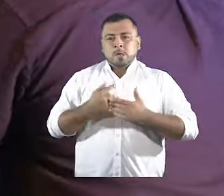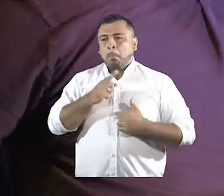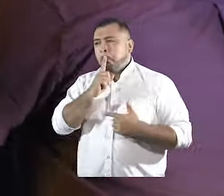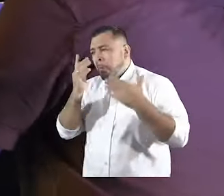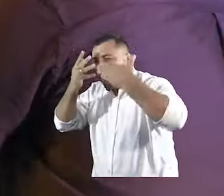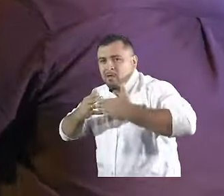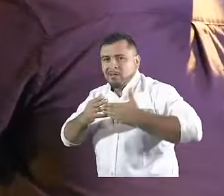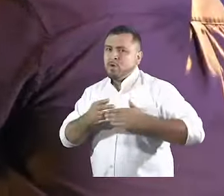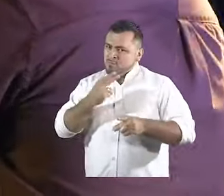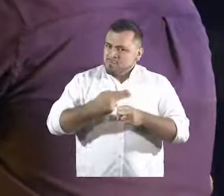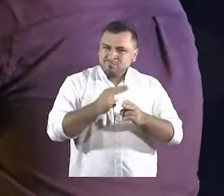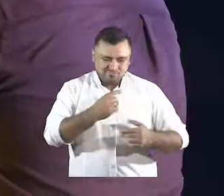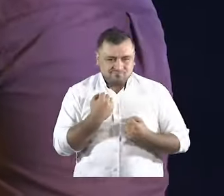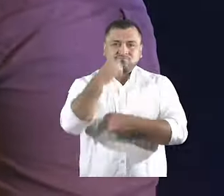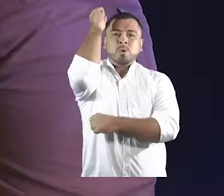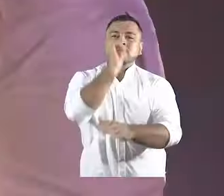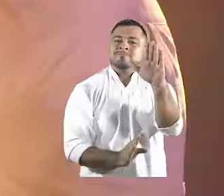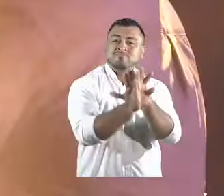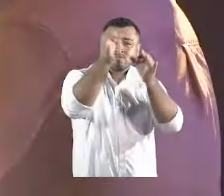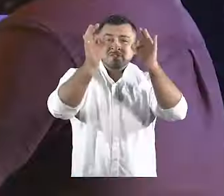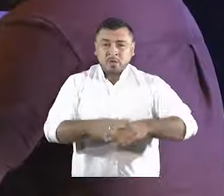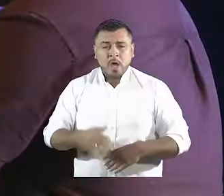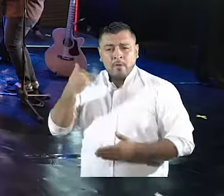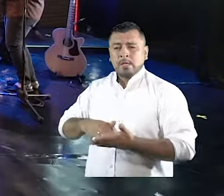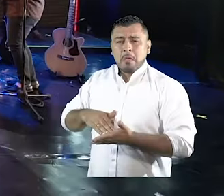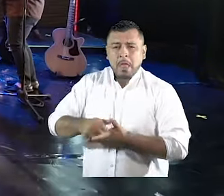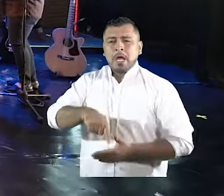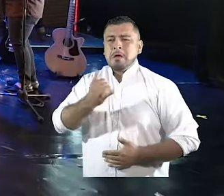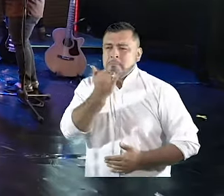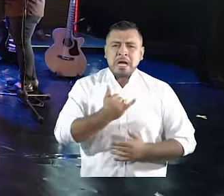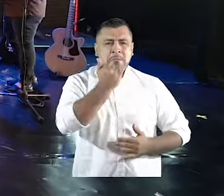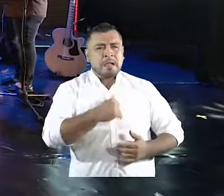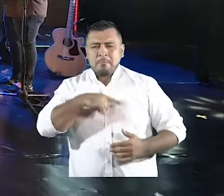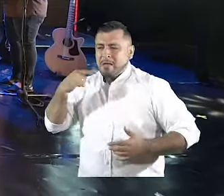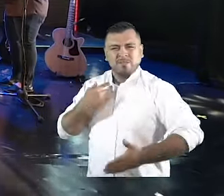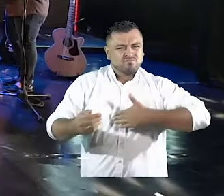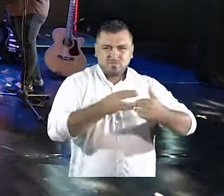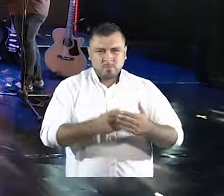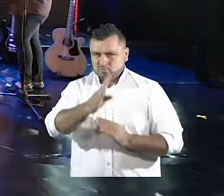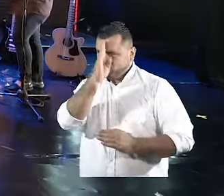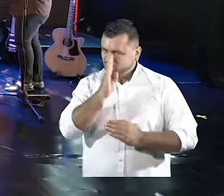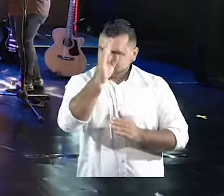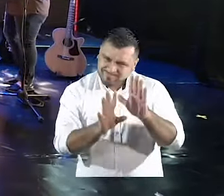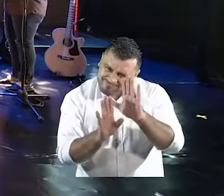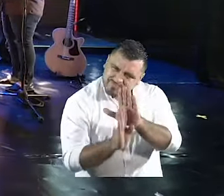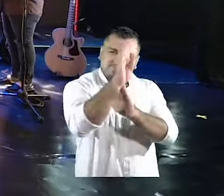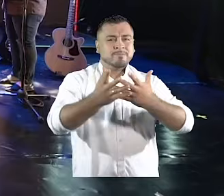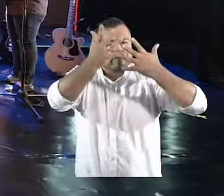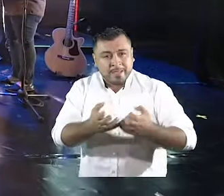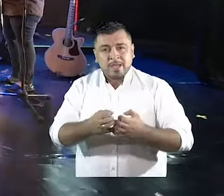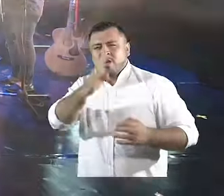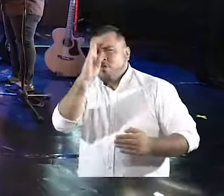el éxito cerquita. De las veces que caí la cuenta ya la perdí, pero nunca perdí el norte. Siempre mis